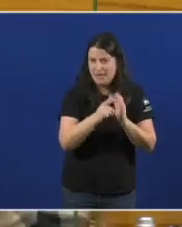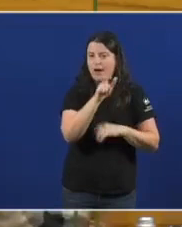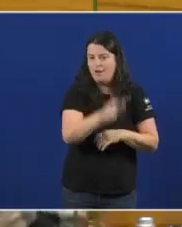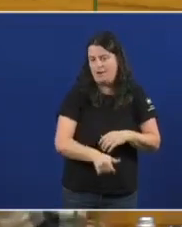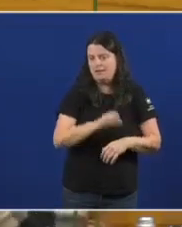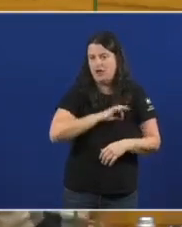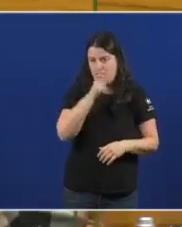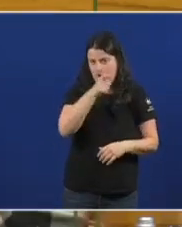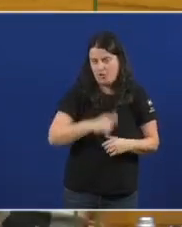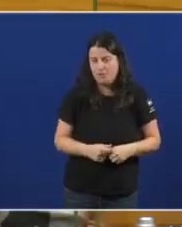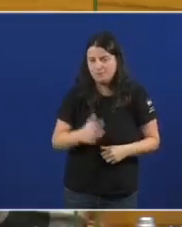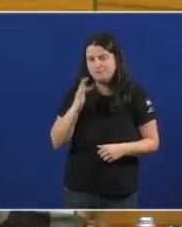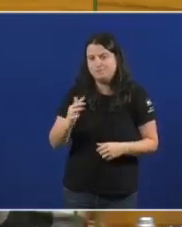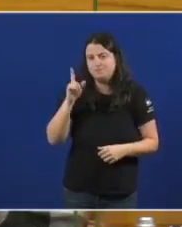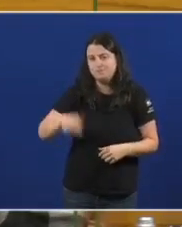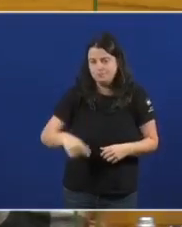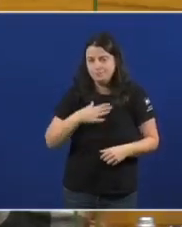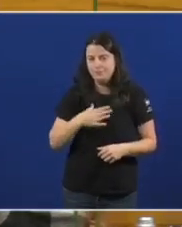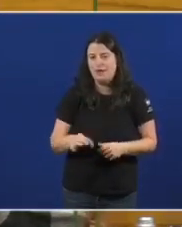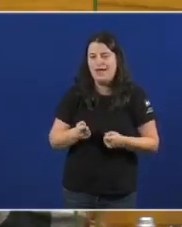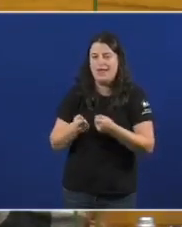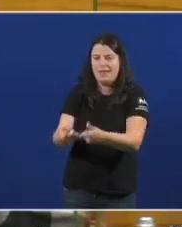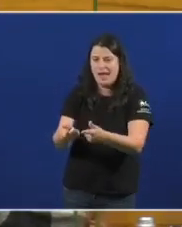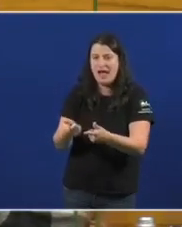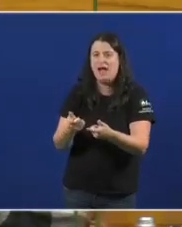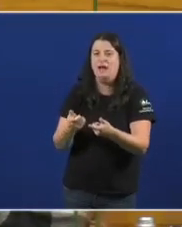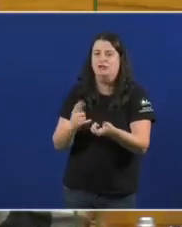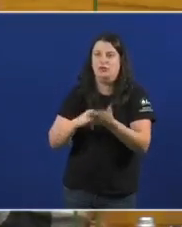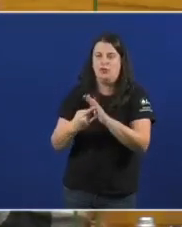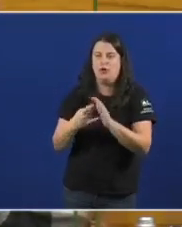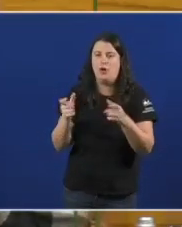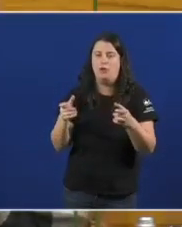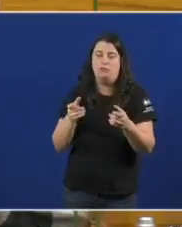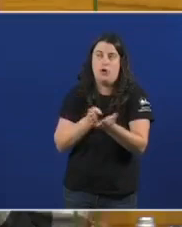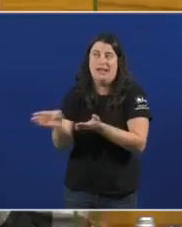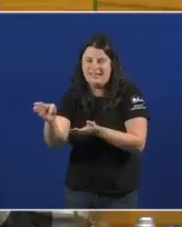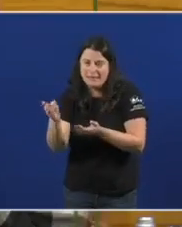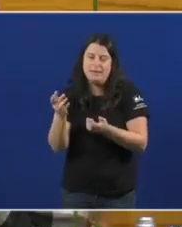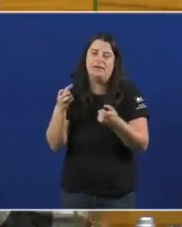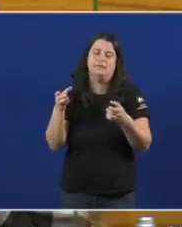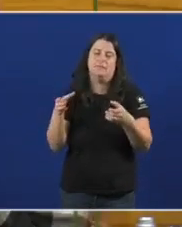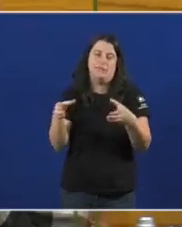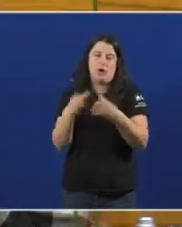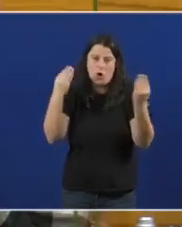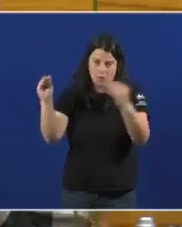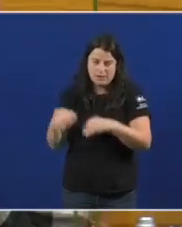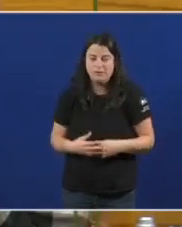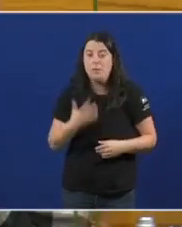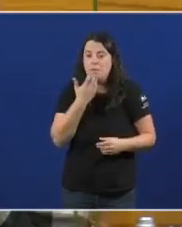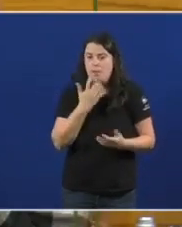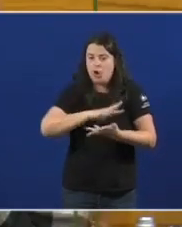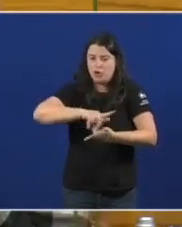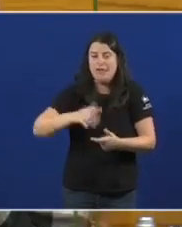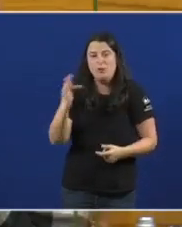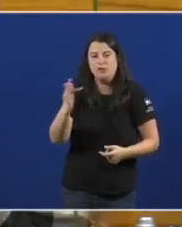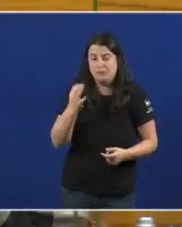Ou podía tamén darlle alternativas á xente moza. Sería, desde logo, unha boa noticia que agora que